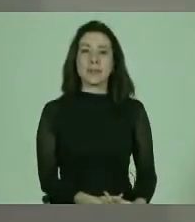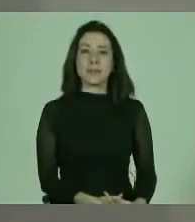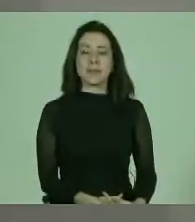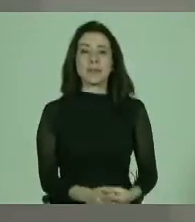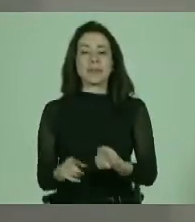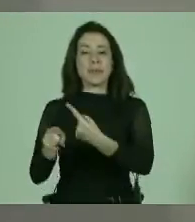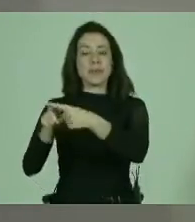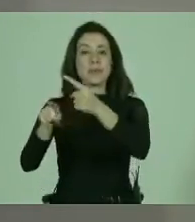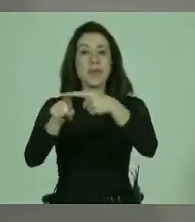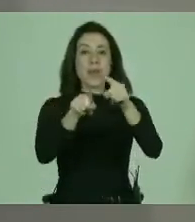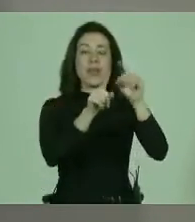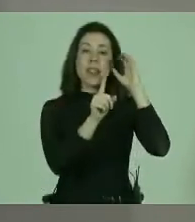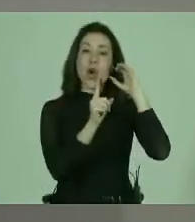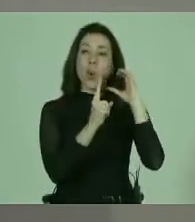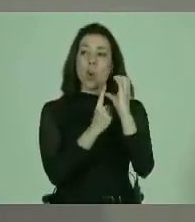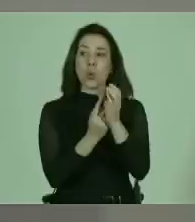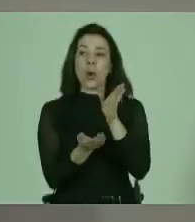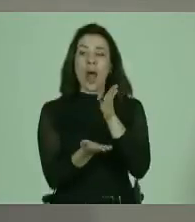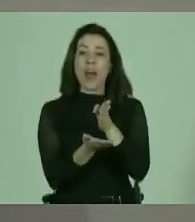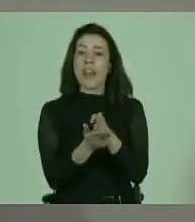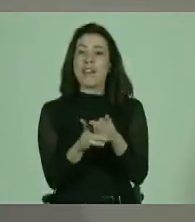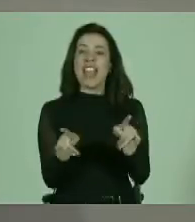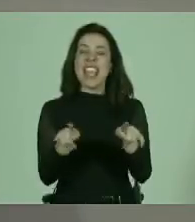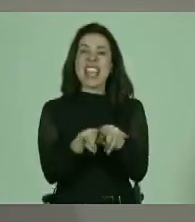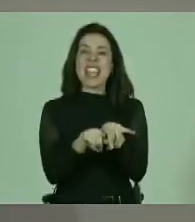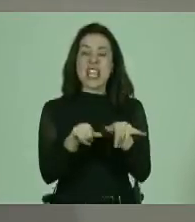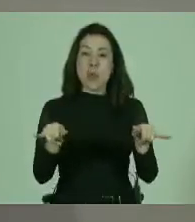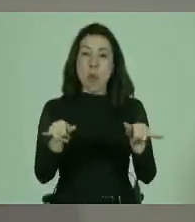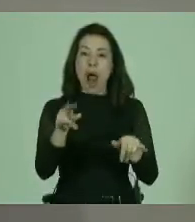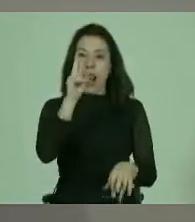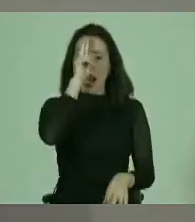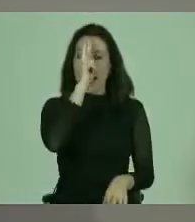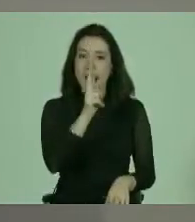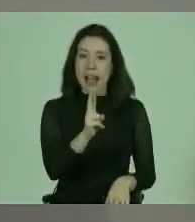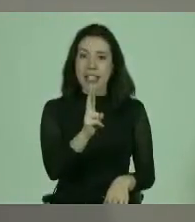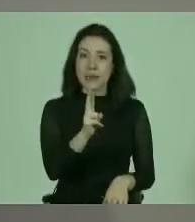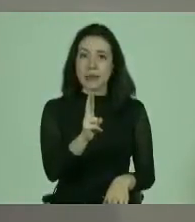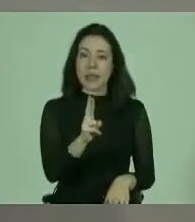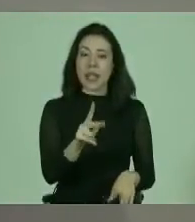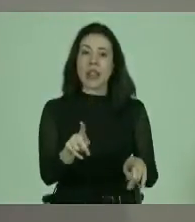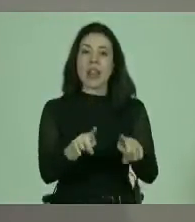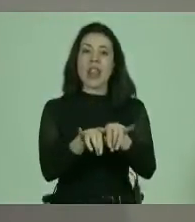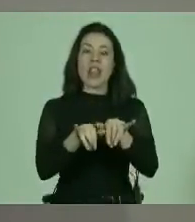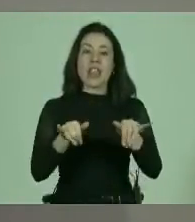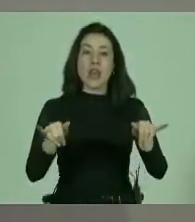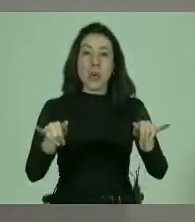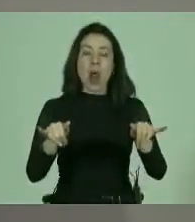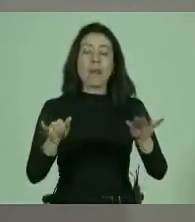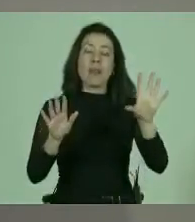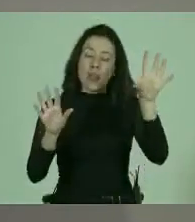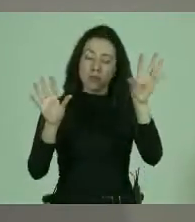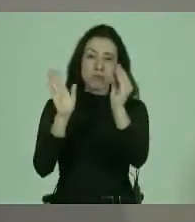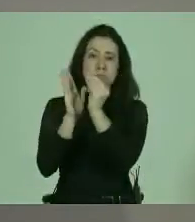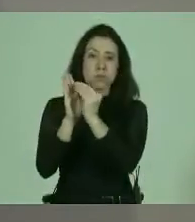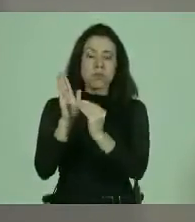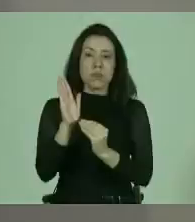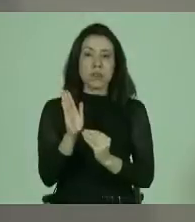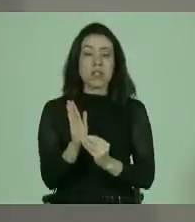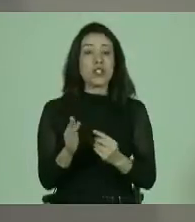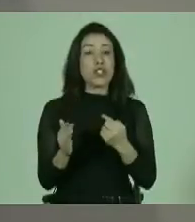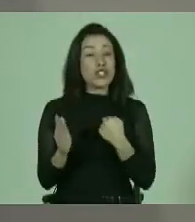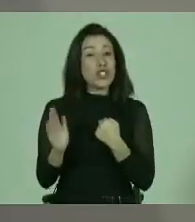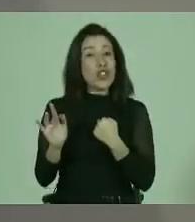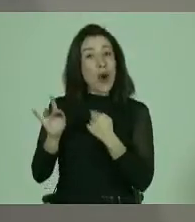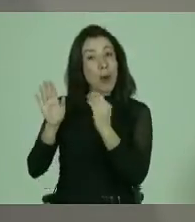distintas culturas deben ser igualmente respetadas igualmente con ser consideradas y ahí les